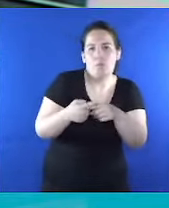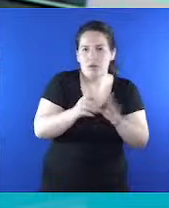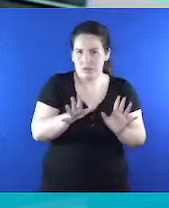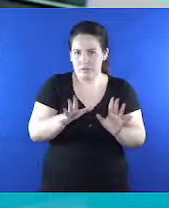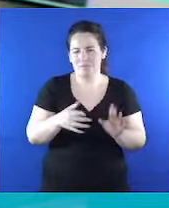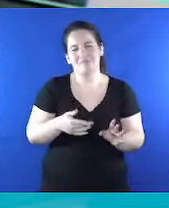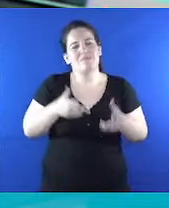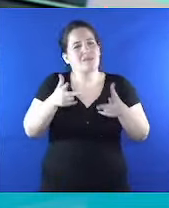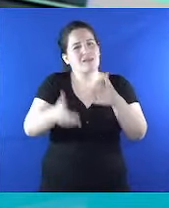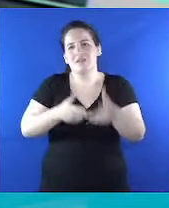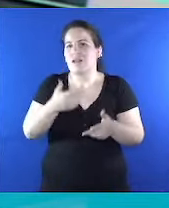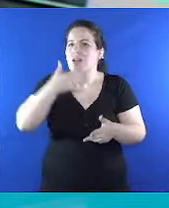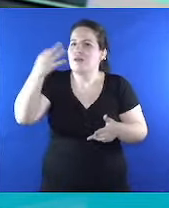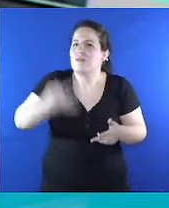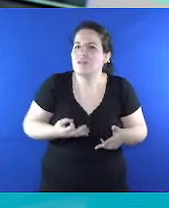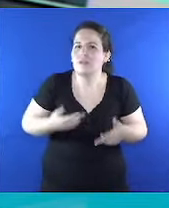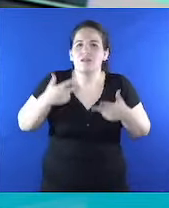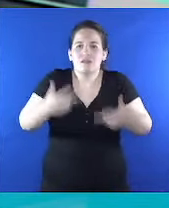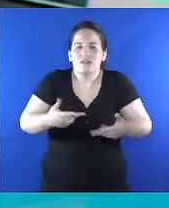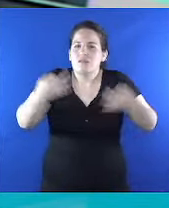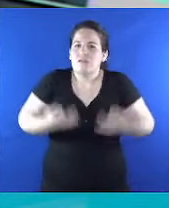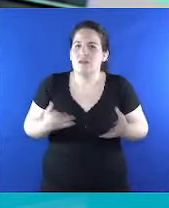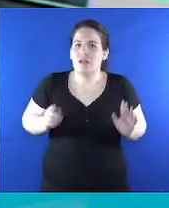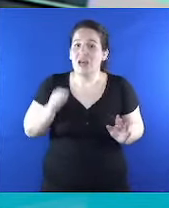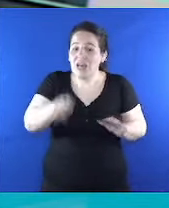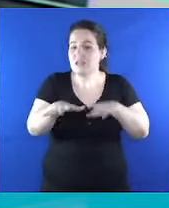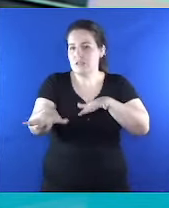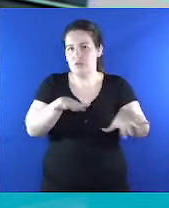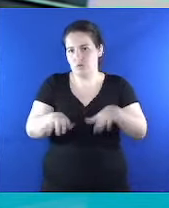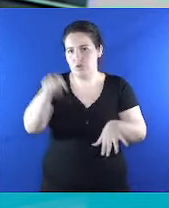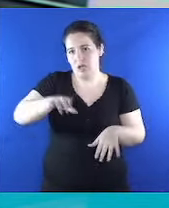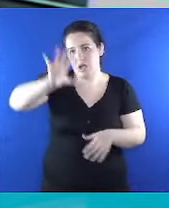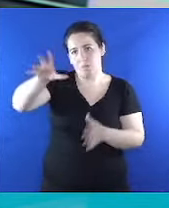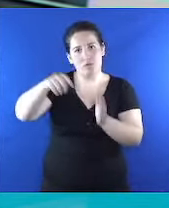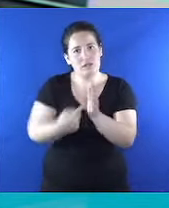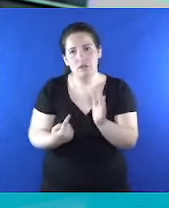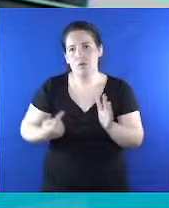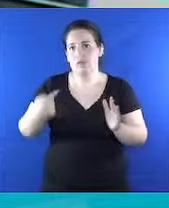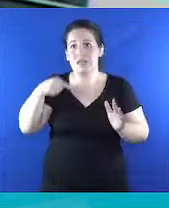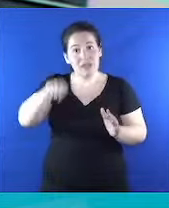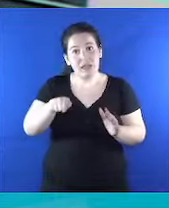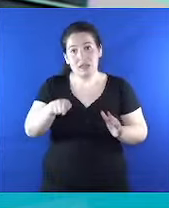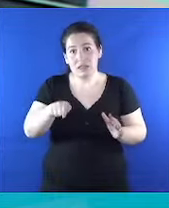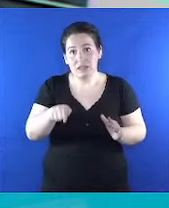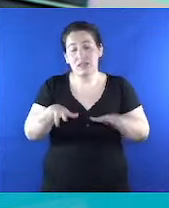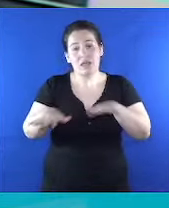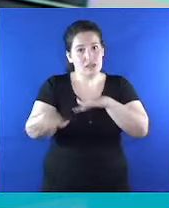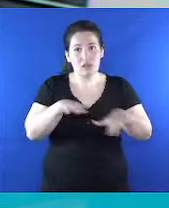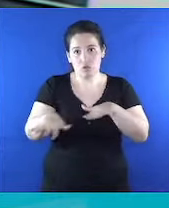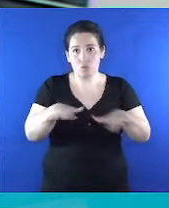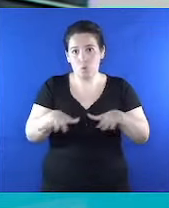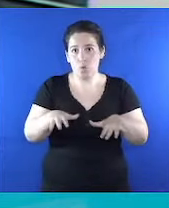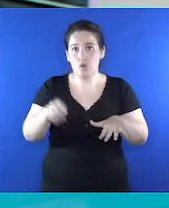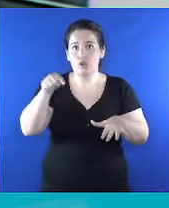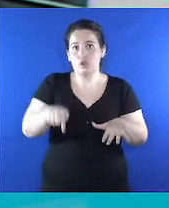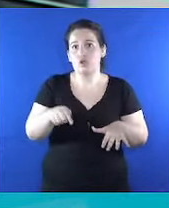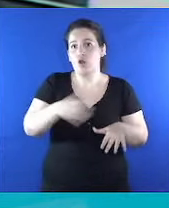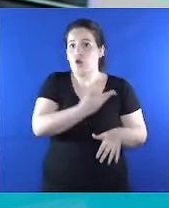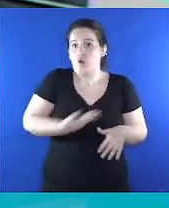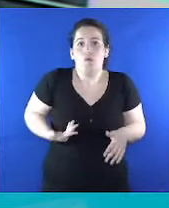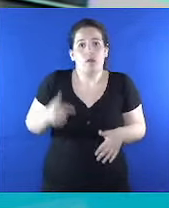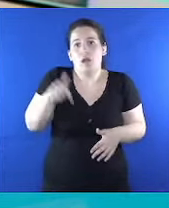hablar con la verdad y hay que decirlo digo esa es la situación que tiene la provincia de Buenos Aires Y esa es la situación que tiene nuestro